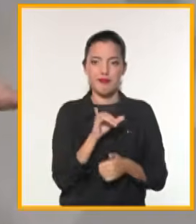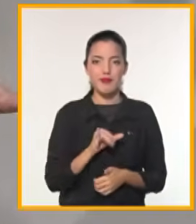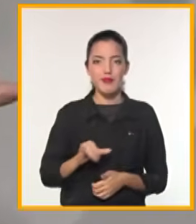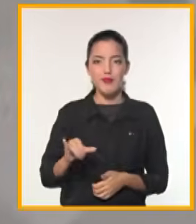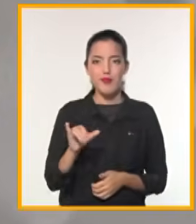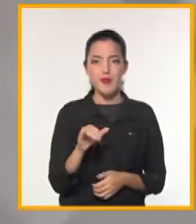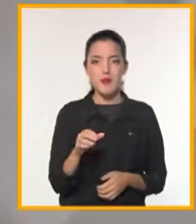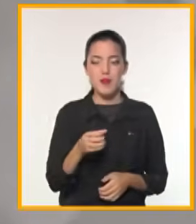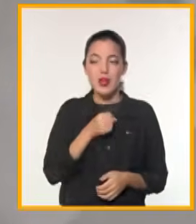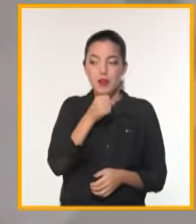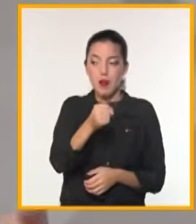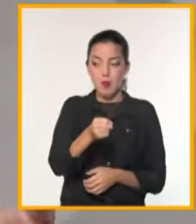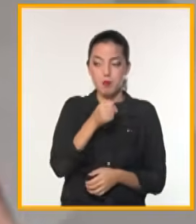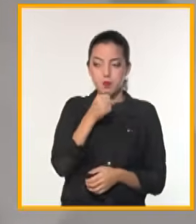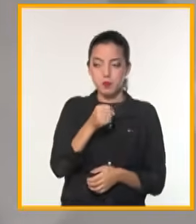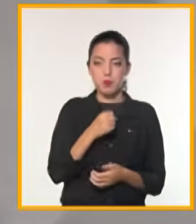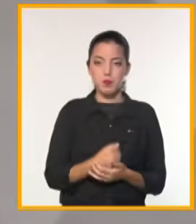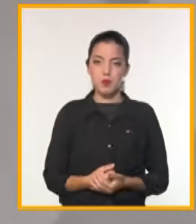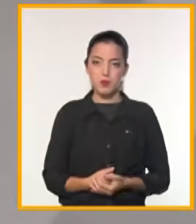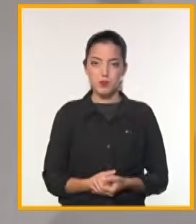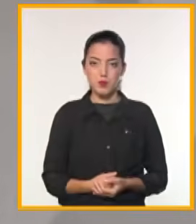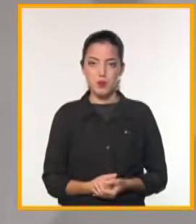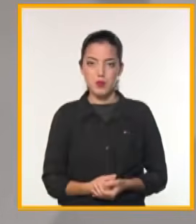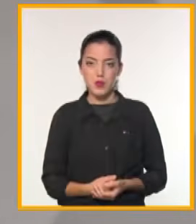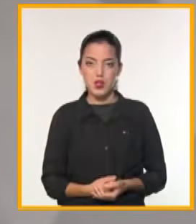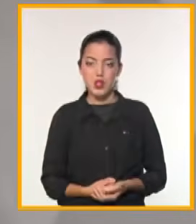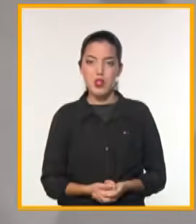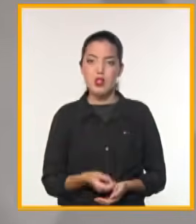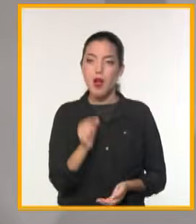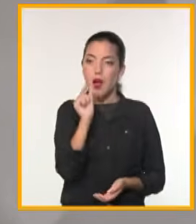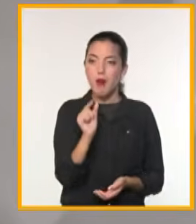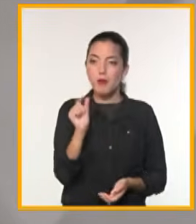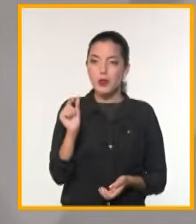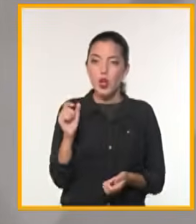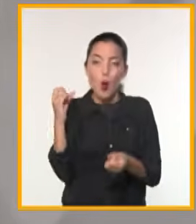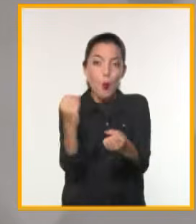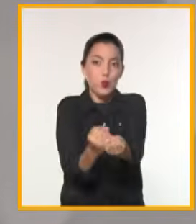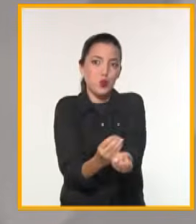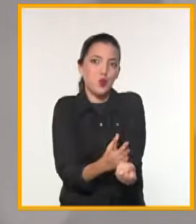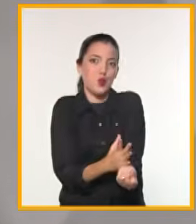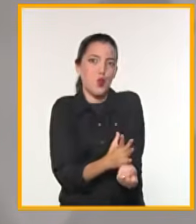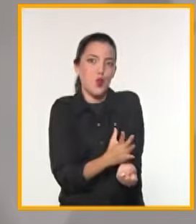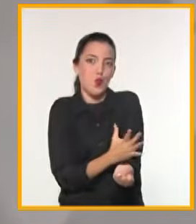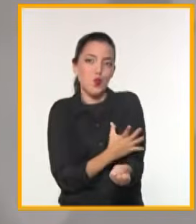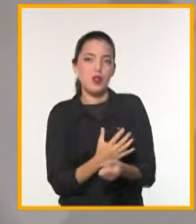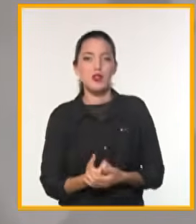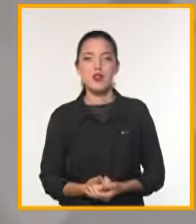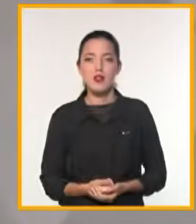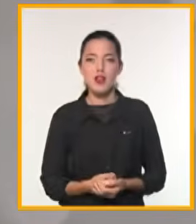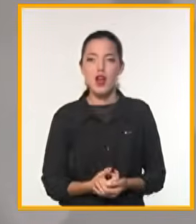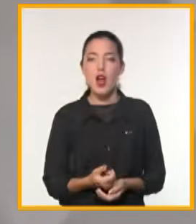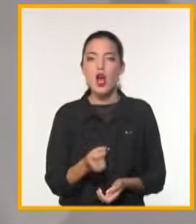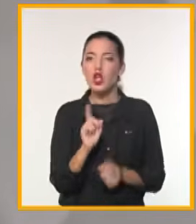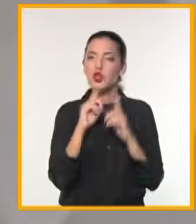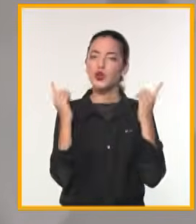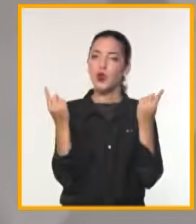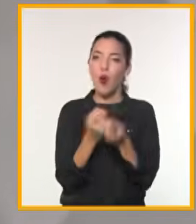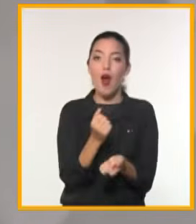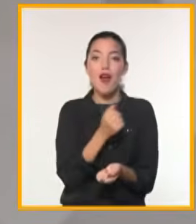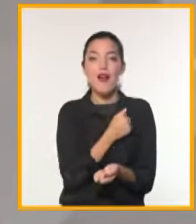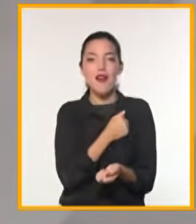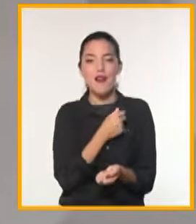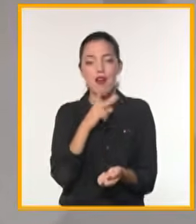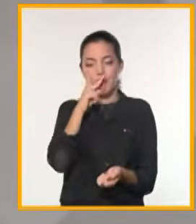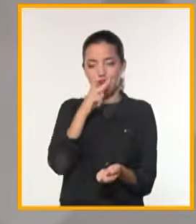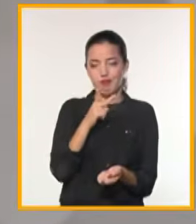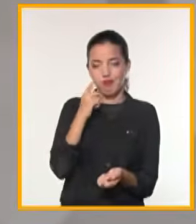no me pertenecen, pero esos muchachos Sí. de los que me siento también muy orgullosa, todos querían conocer a Jorge Pérez, que era